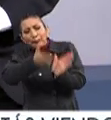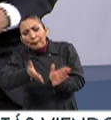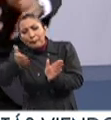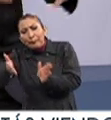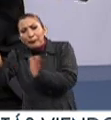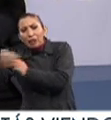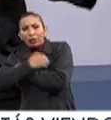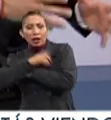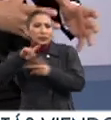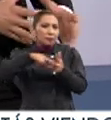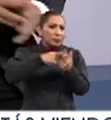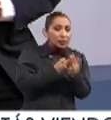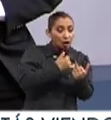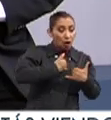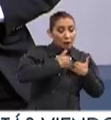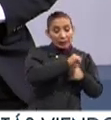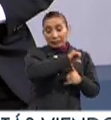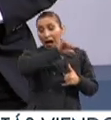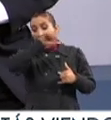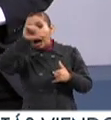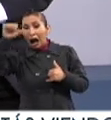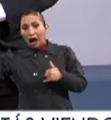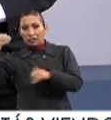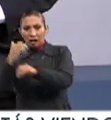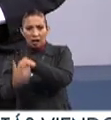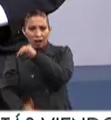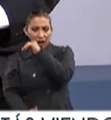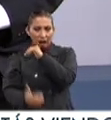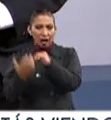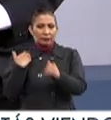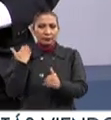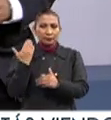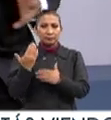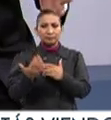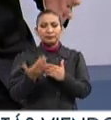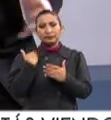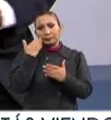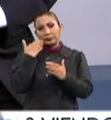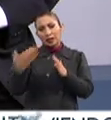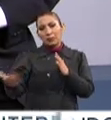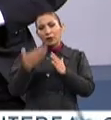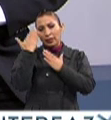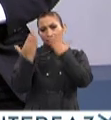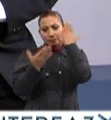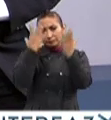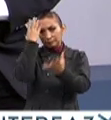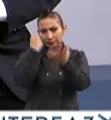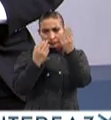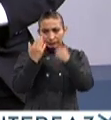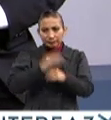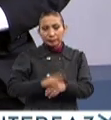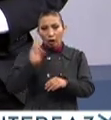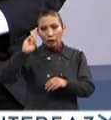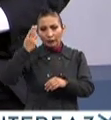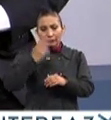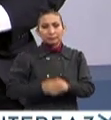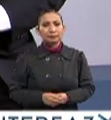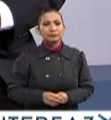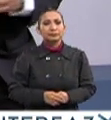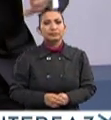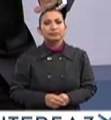educativos que comprenden desde los más jóvenes hasta que se concluyen las etapas de aprendizaje, la